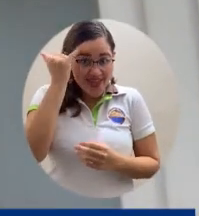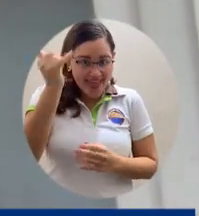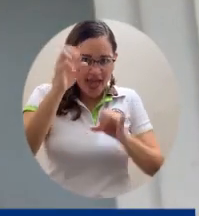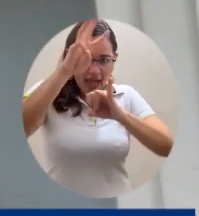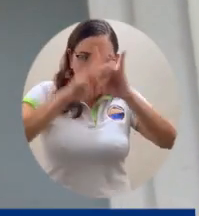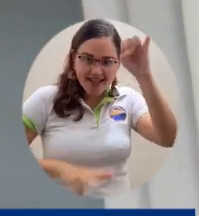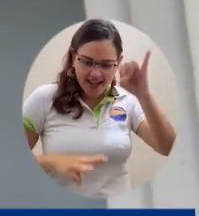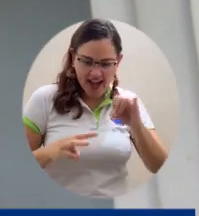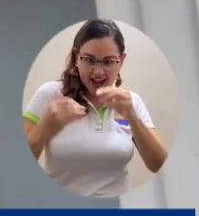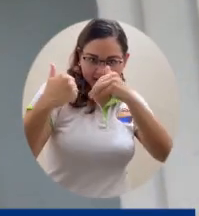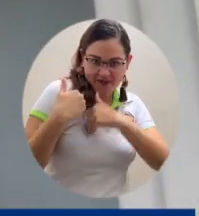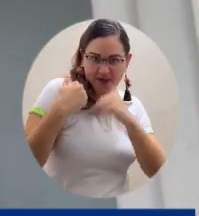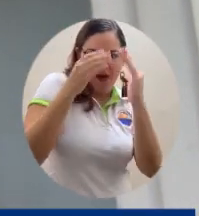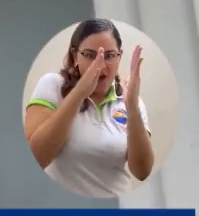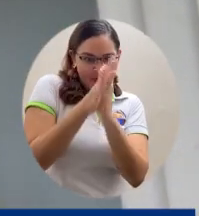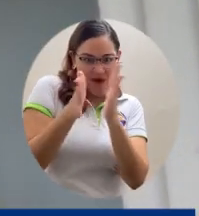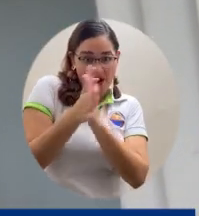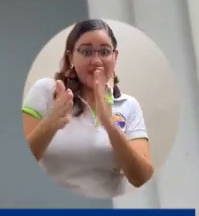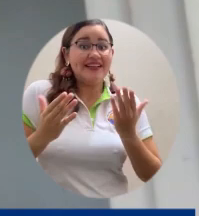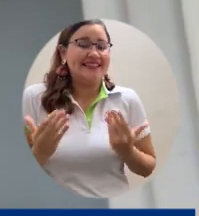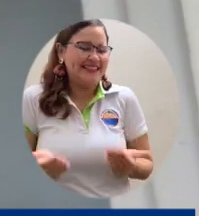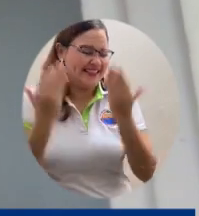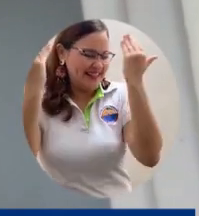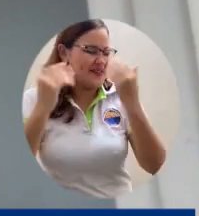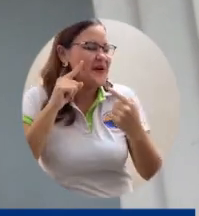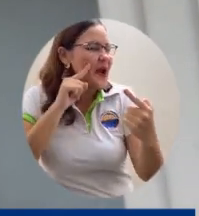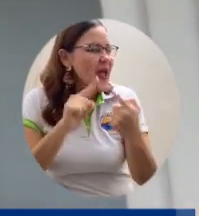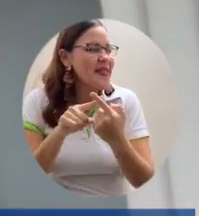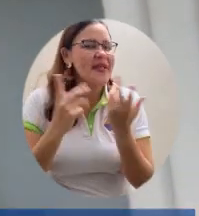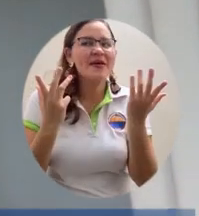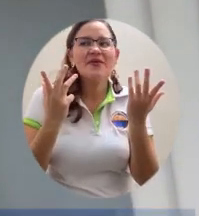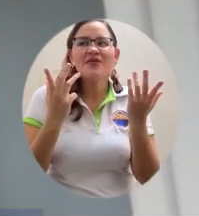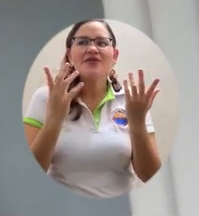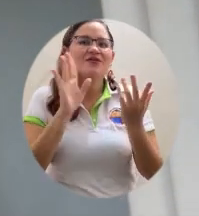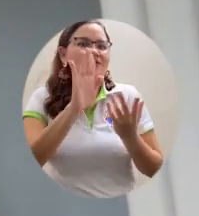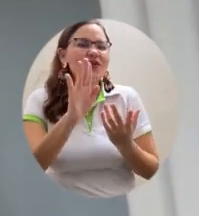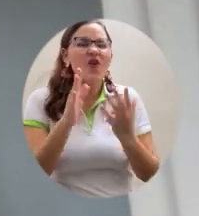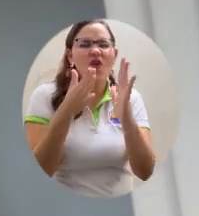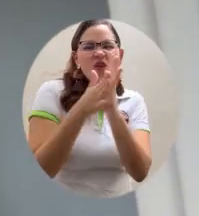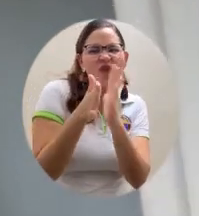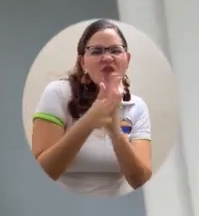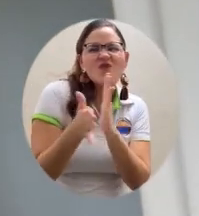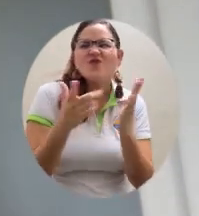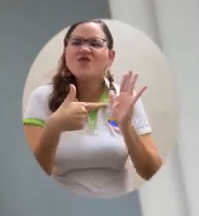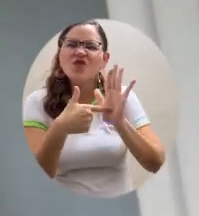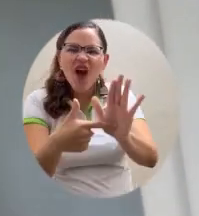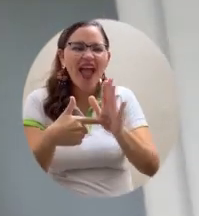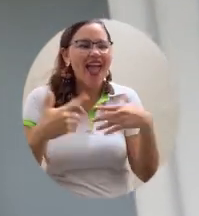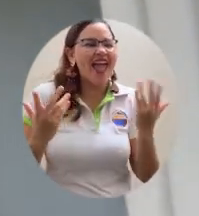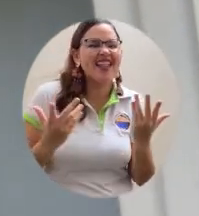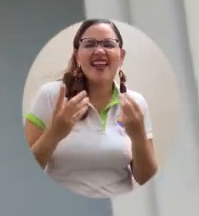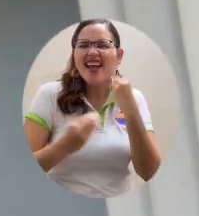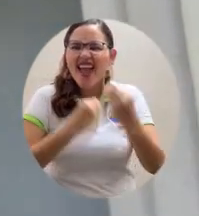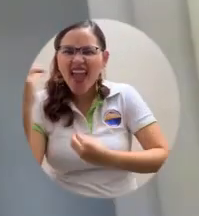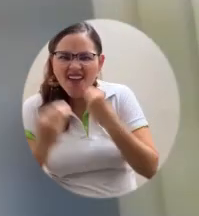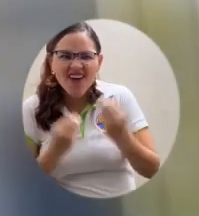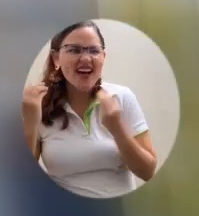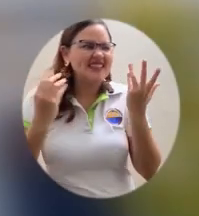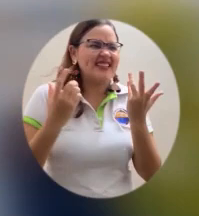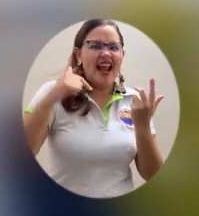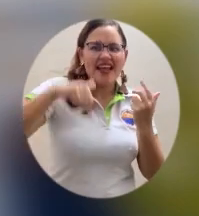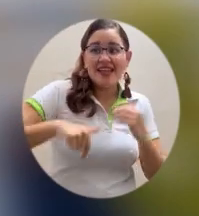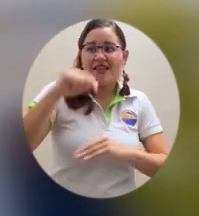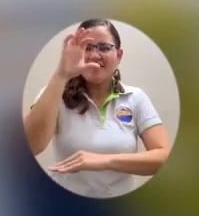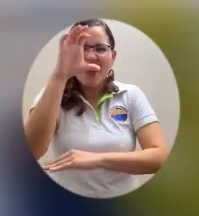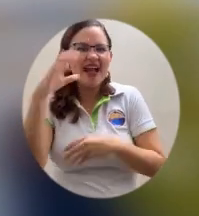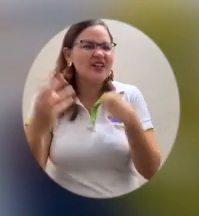Takeover de la Oriuni Magdalena, en el cual pudimos publicar diferentes momentos, vivencias que hemos tenido acá en cada